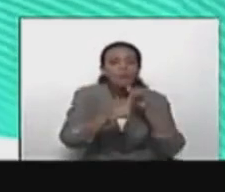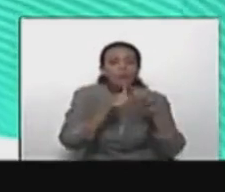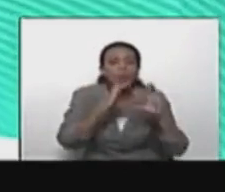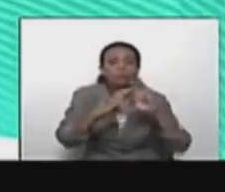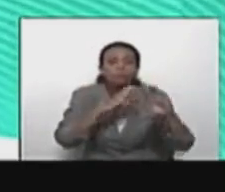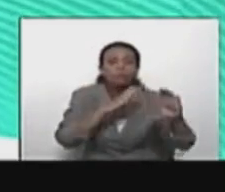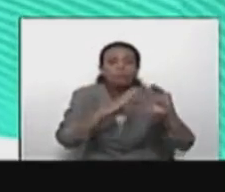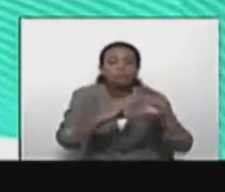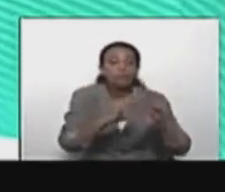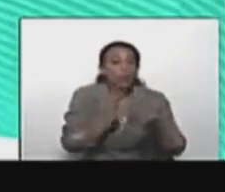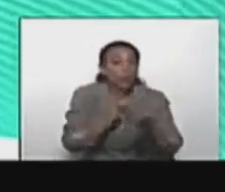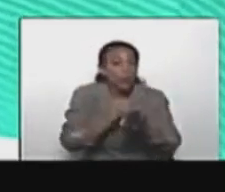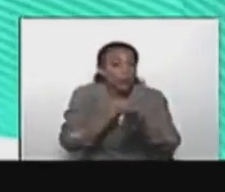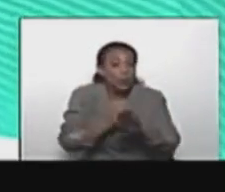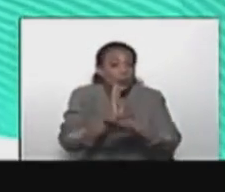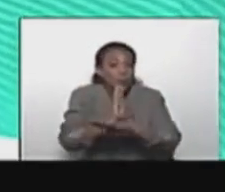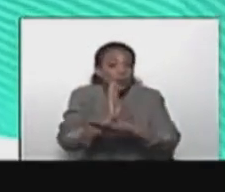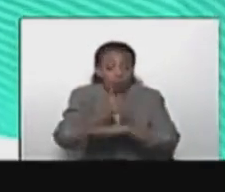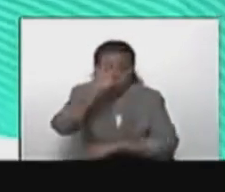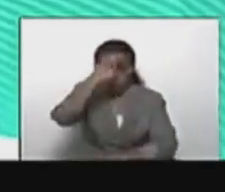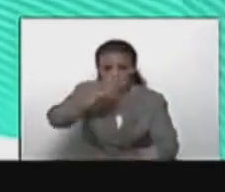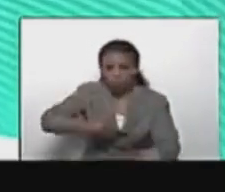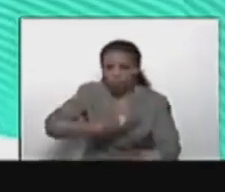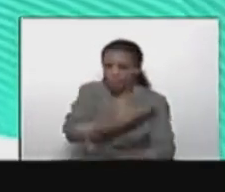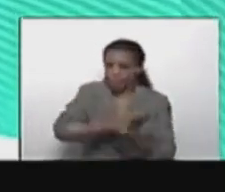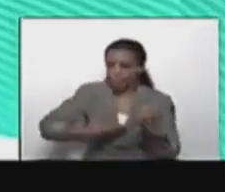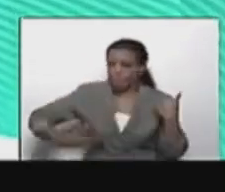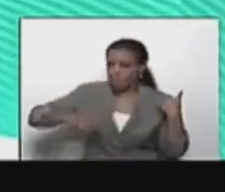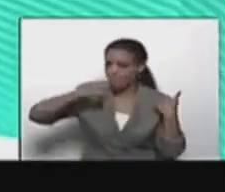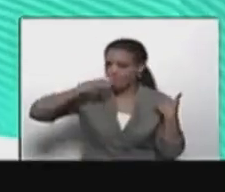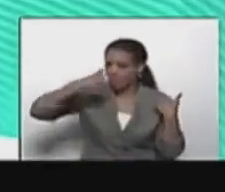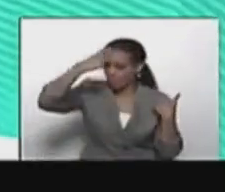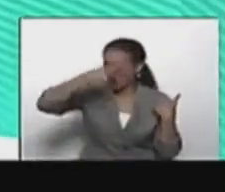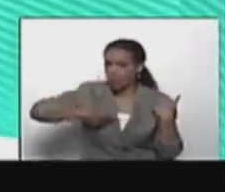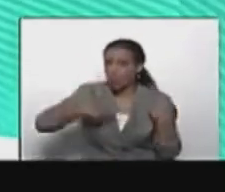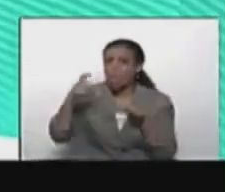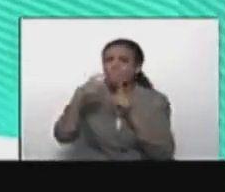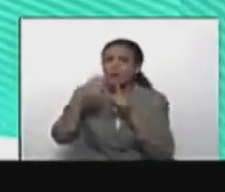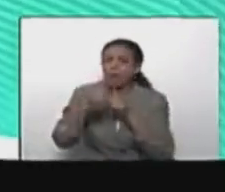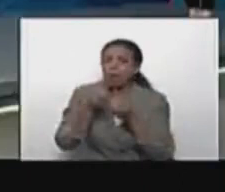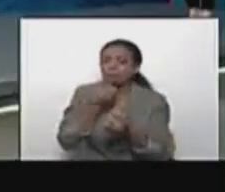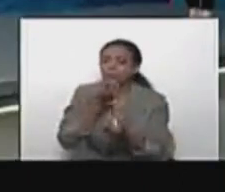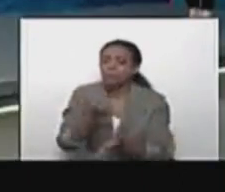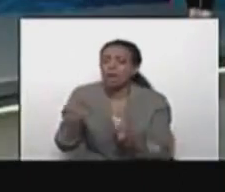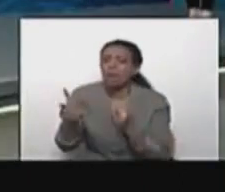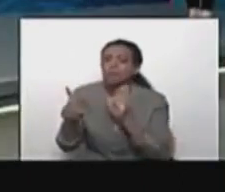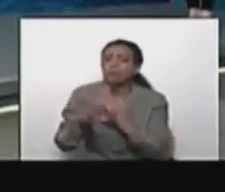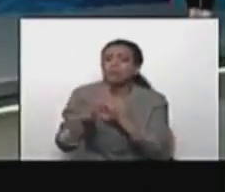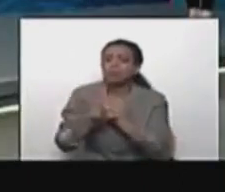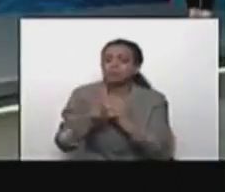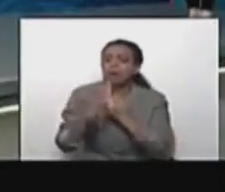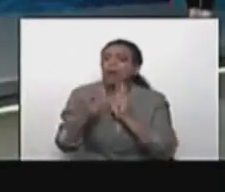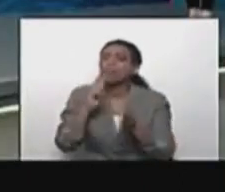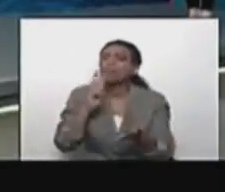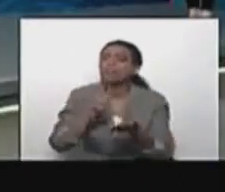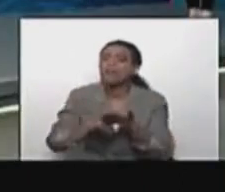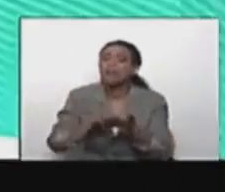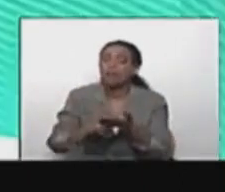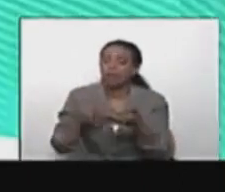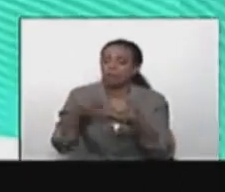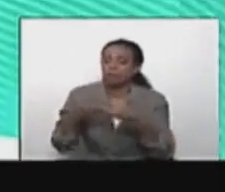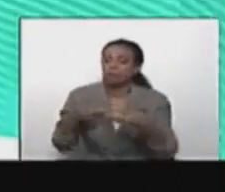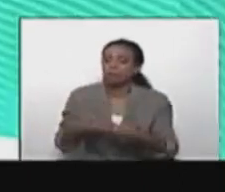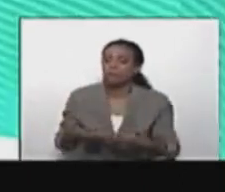Yo he sido cuidadoso porque tengo palabra, María Antonieta, Julio, Alfred Nazaret,